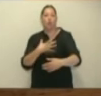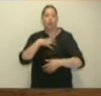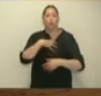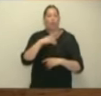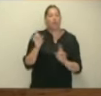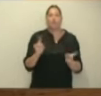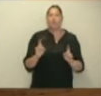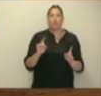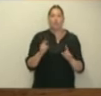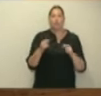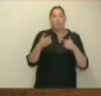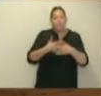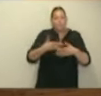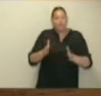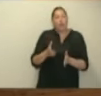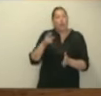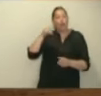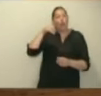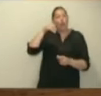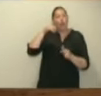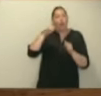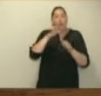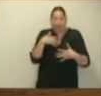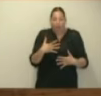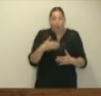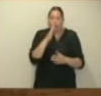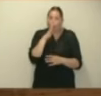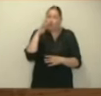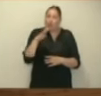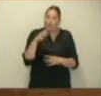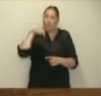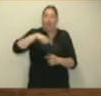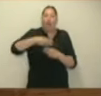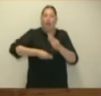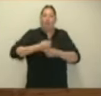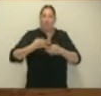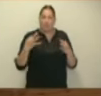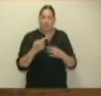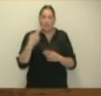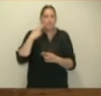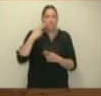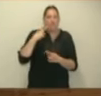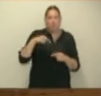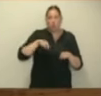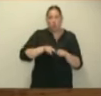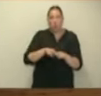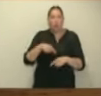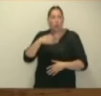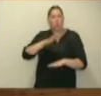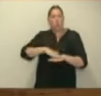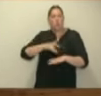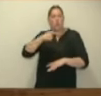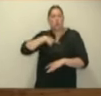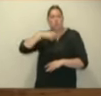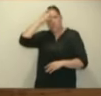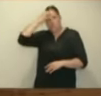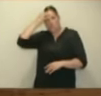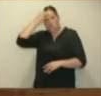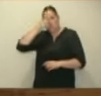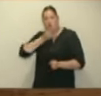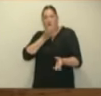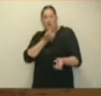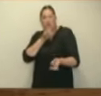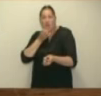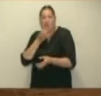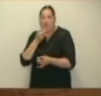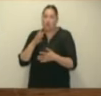de esta legislatura, esta reforma. No es un temor infundado por nuestra parte, ni tampoco por parte de las entidades